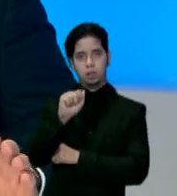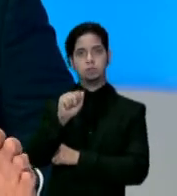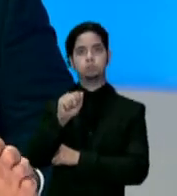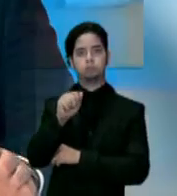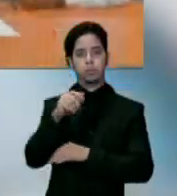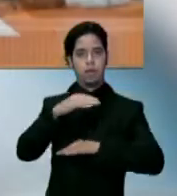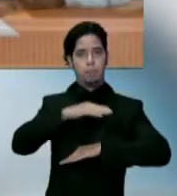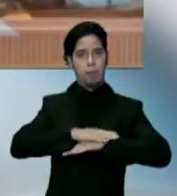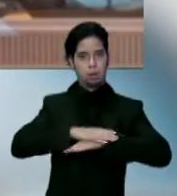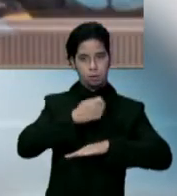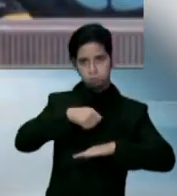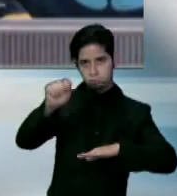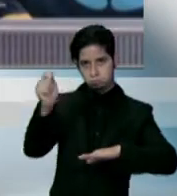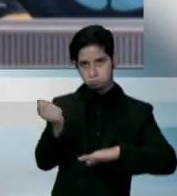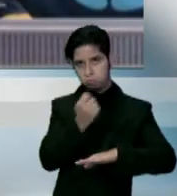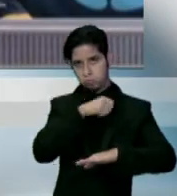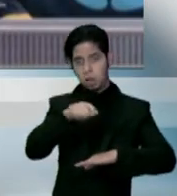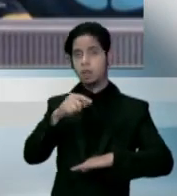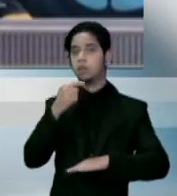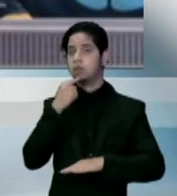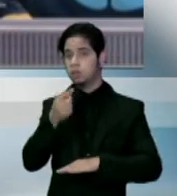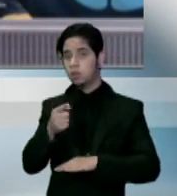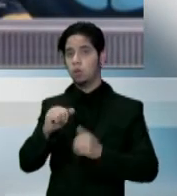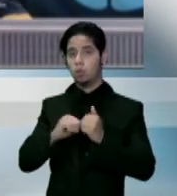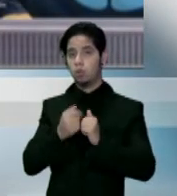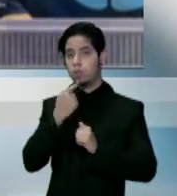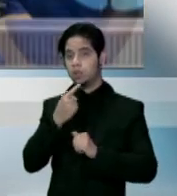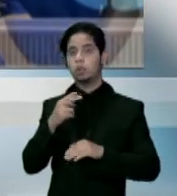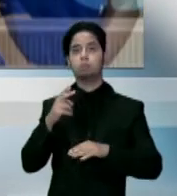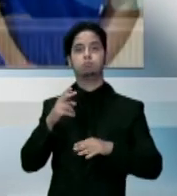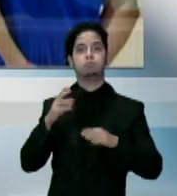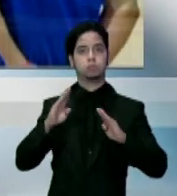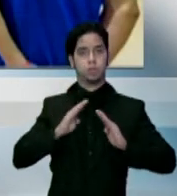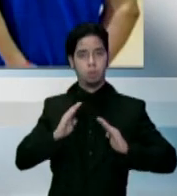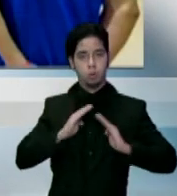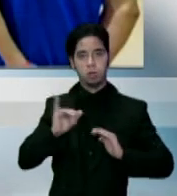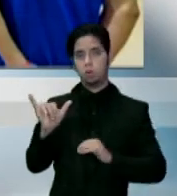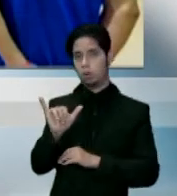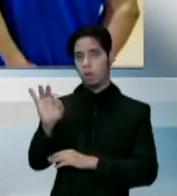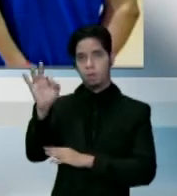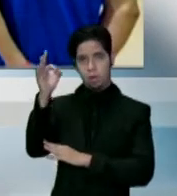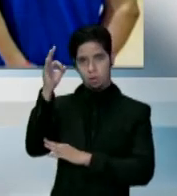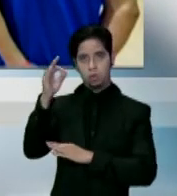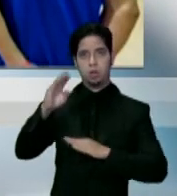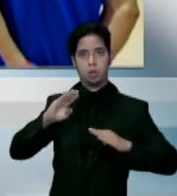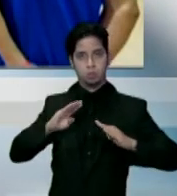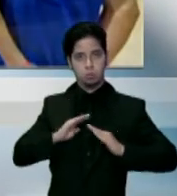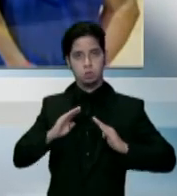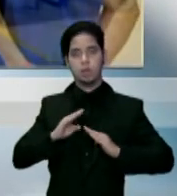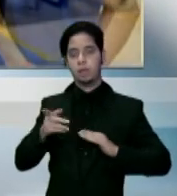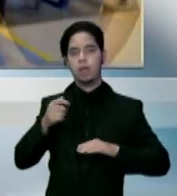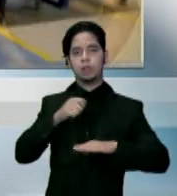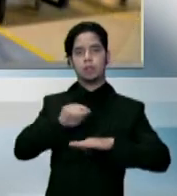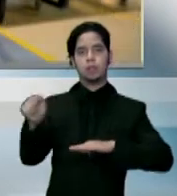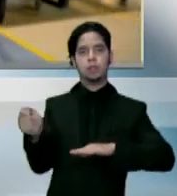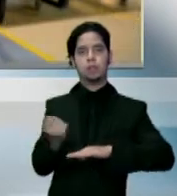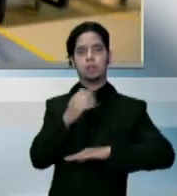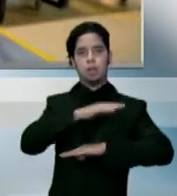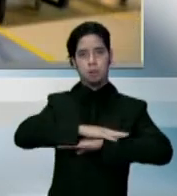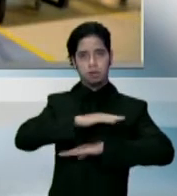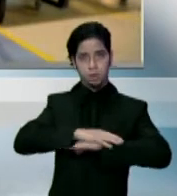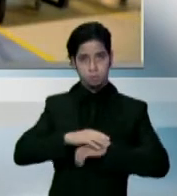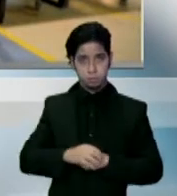fue todo un éxito. Así lo confirmó el Departamento de Recreación y Deportes y la Federación Puertorriqueña de Tenis de Mesa. Y es que la actividad que reunió a los